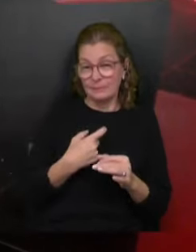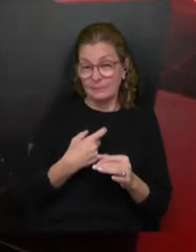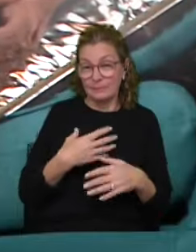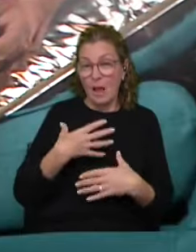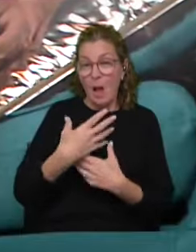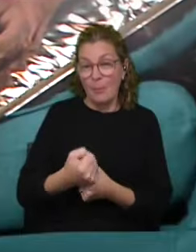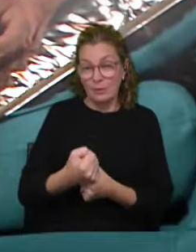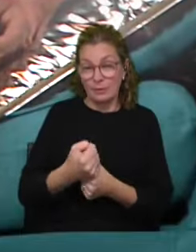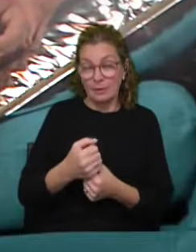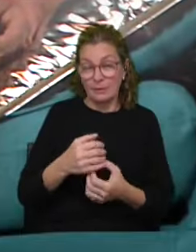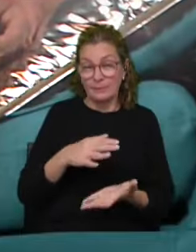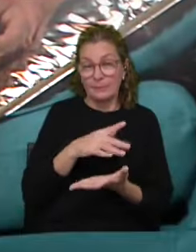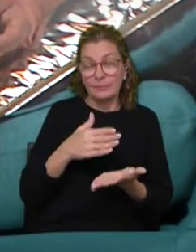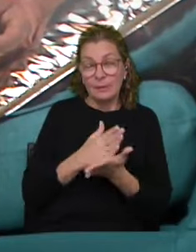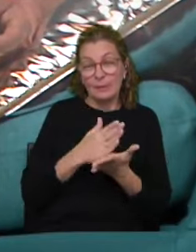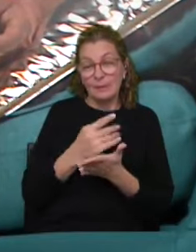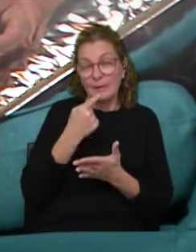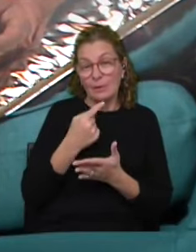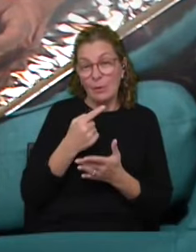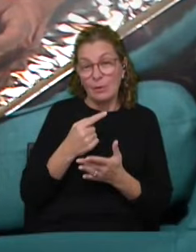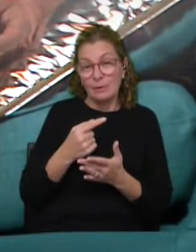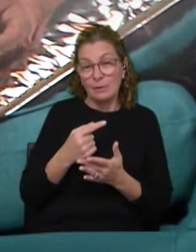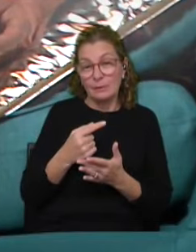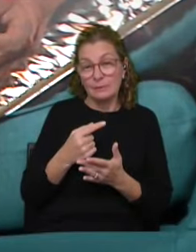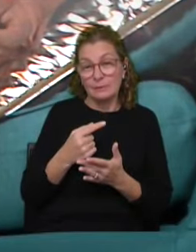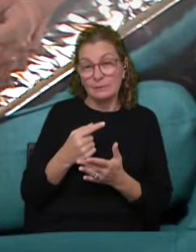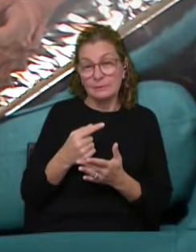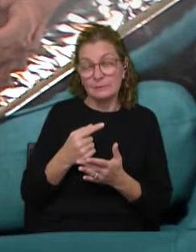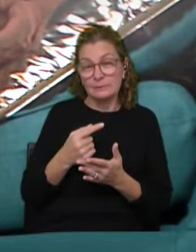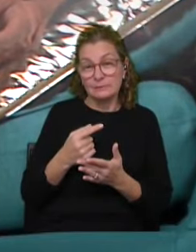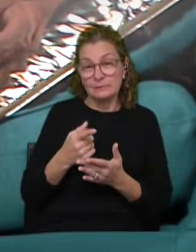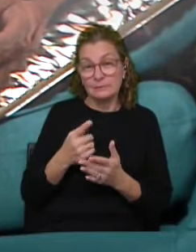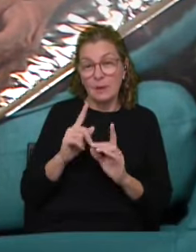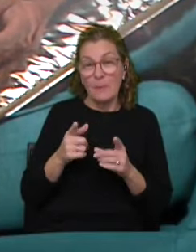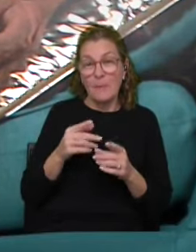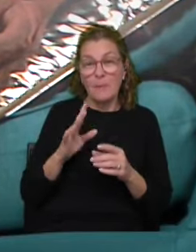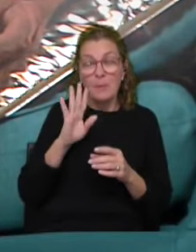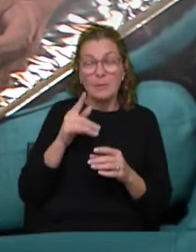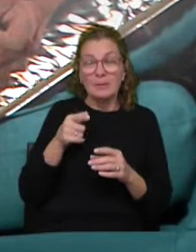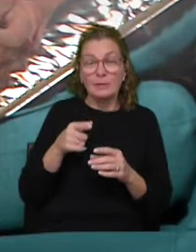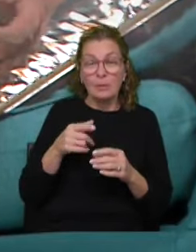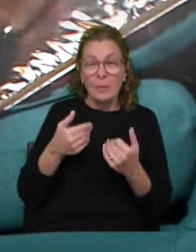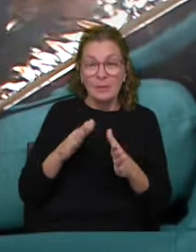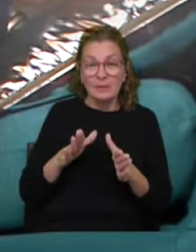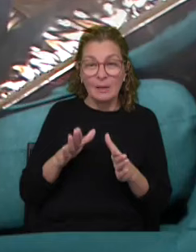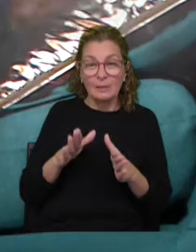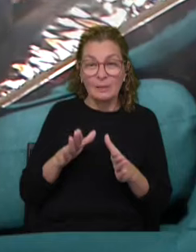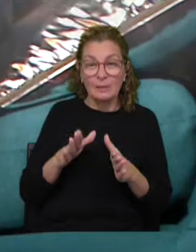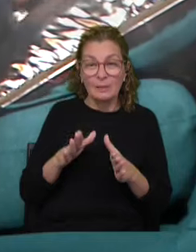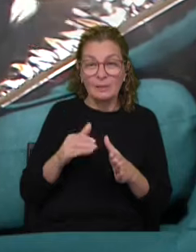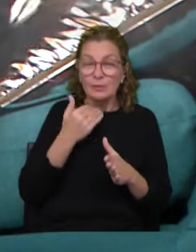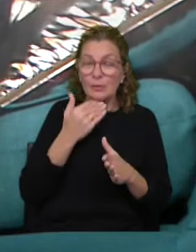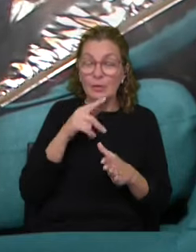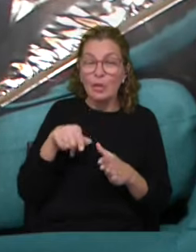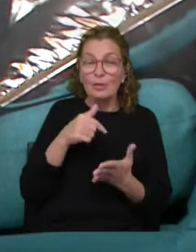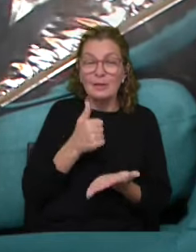la banda. Yo creo que a veces pienso, siempre digo, la inocencia musical, me pasa eso también, de que obviamente cuando arrancamos, viste, que esa inocencia de no saber ni dónde